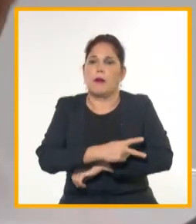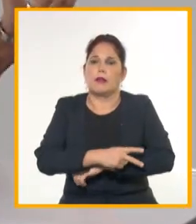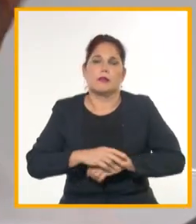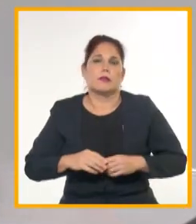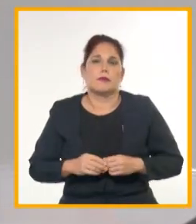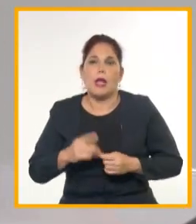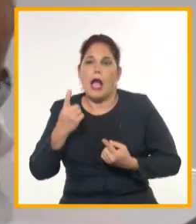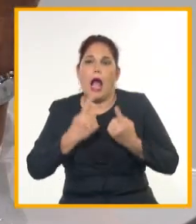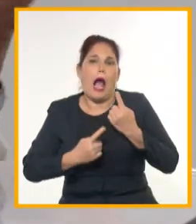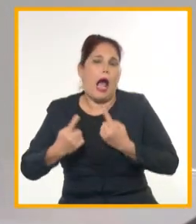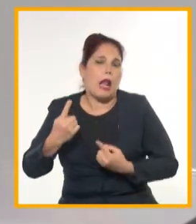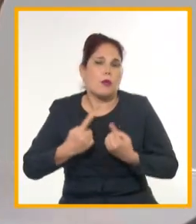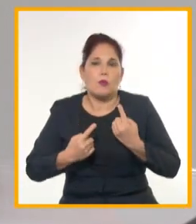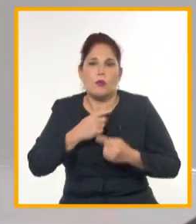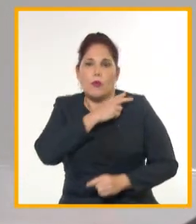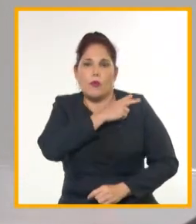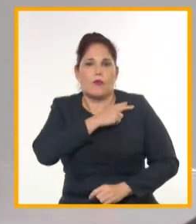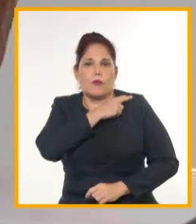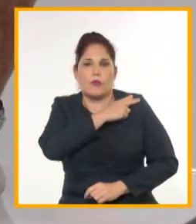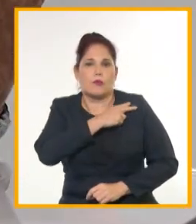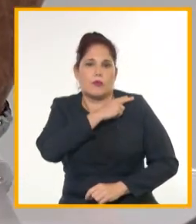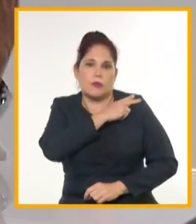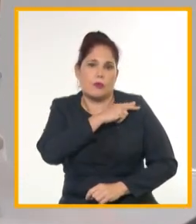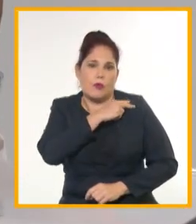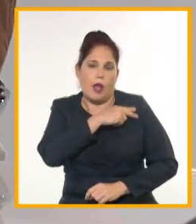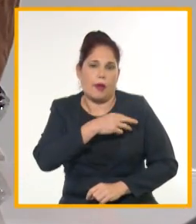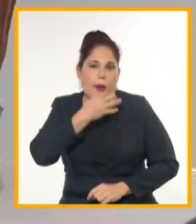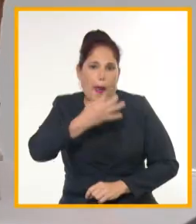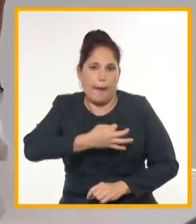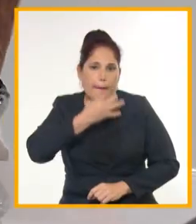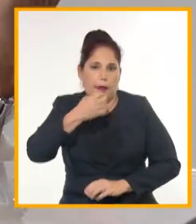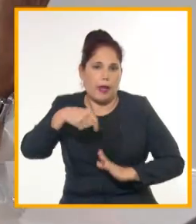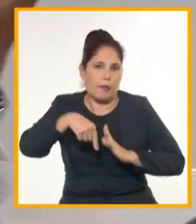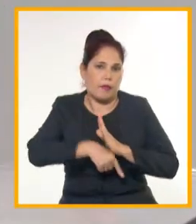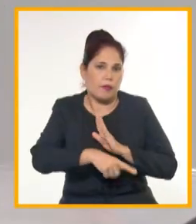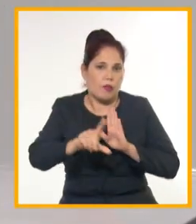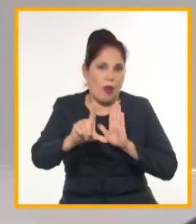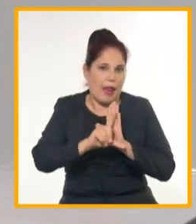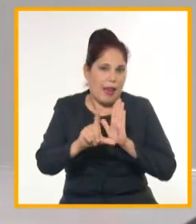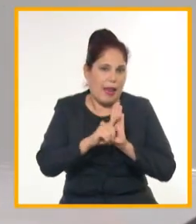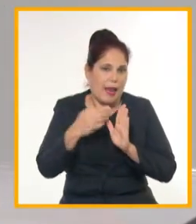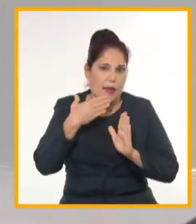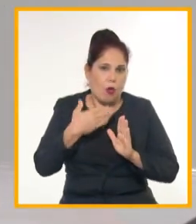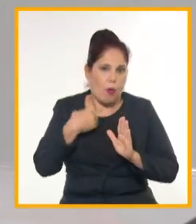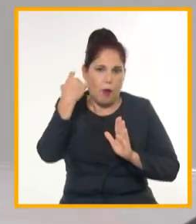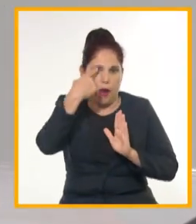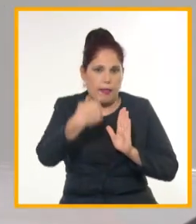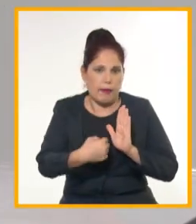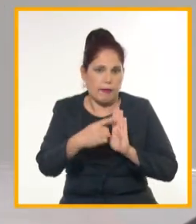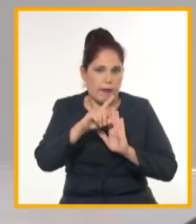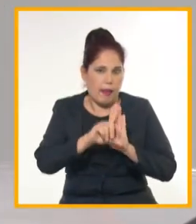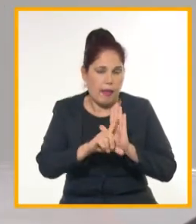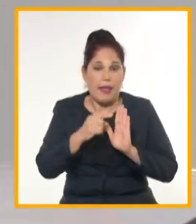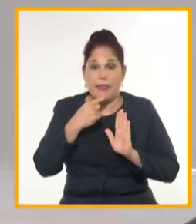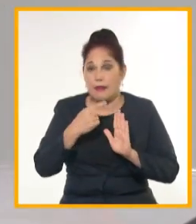algún momento algunos funcionarios cuando comentan esta medida hablan de empresas y de